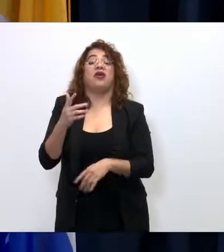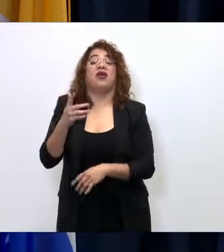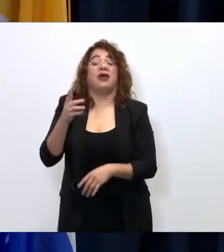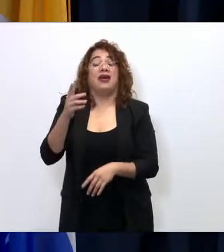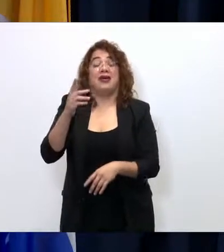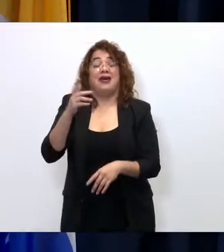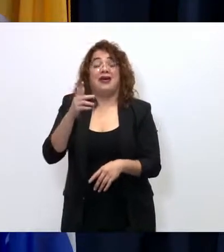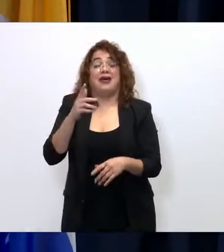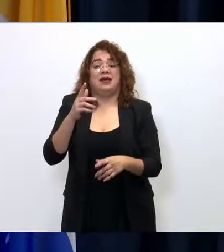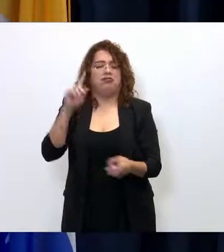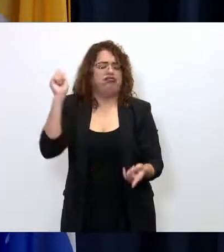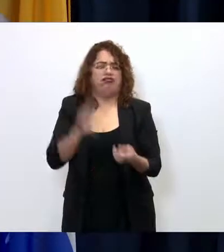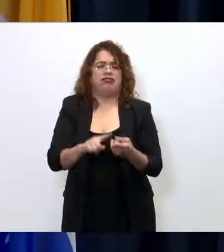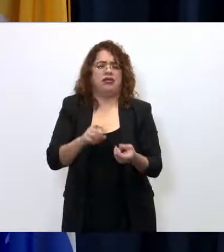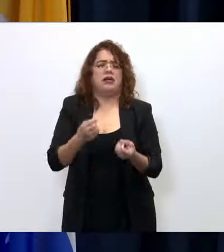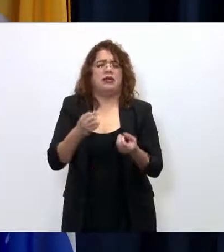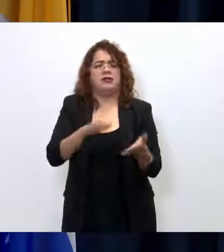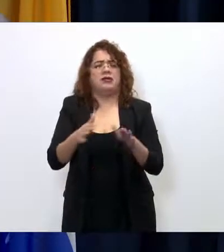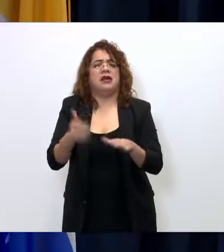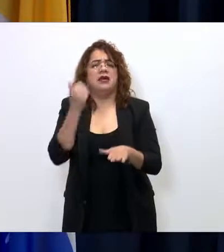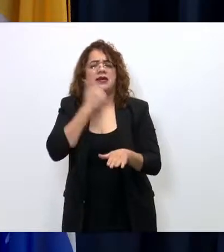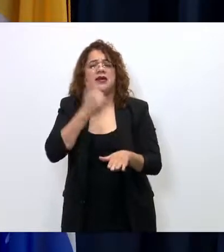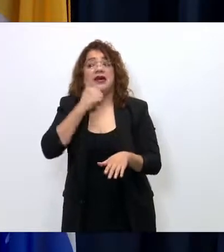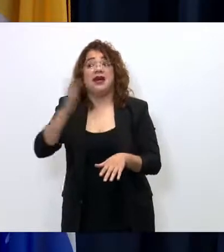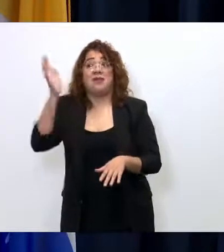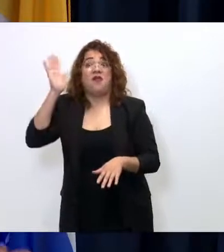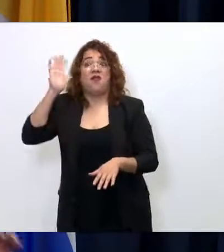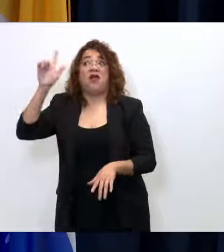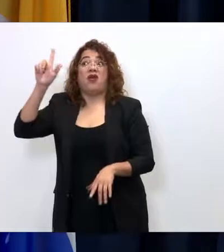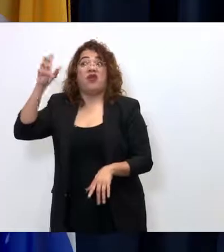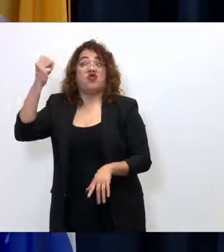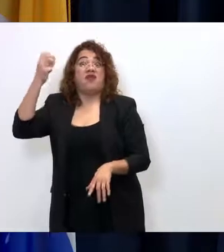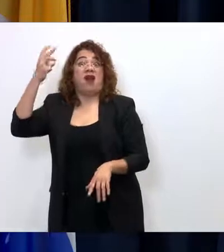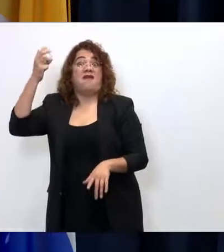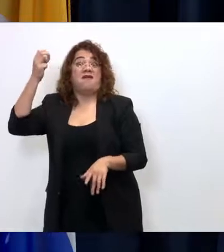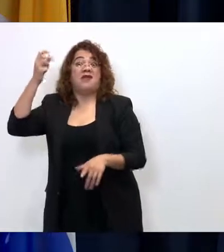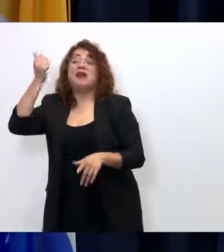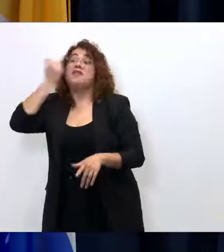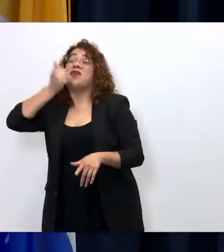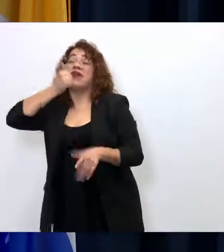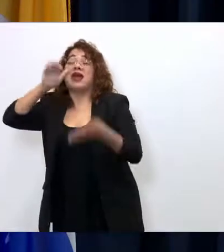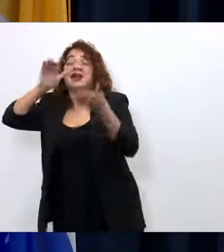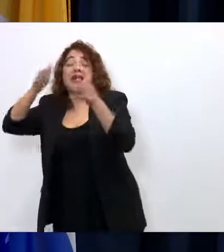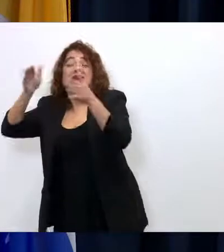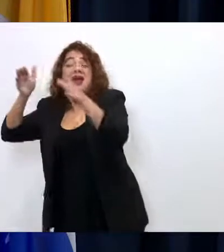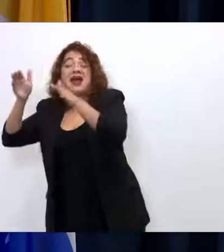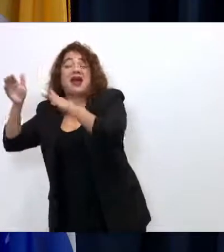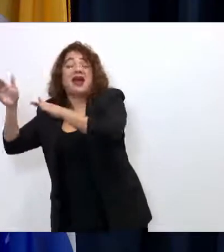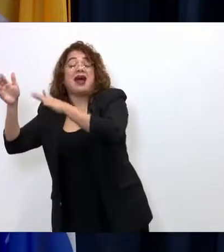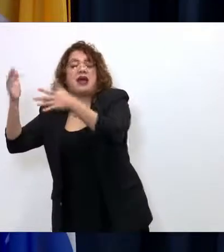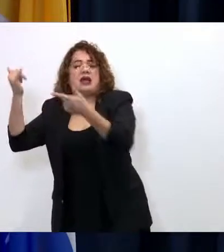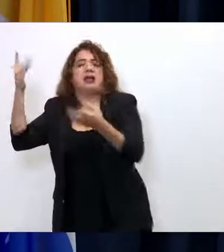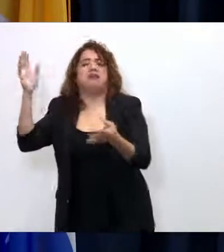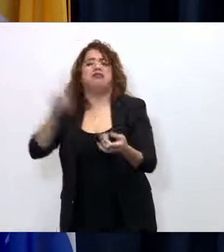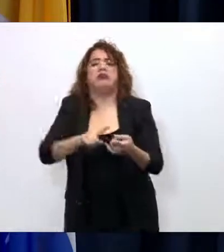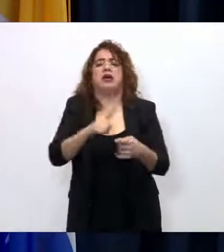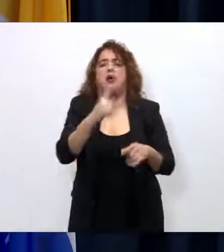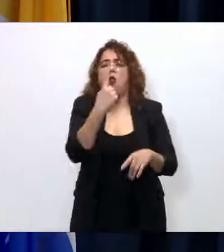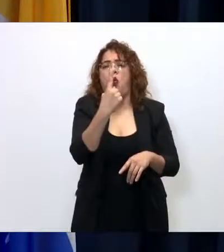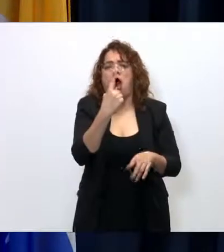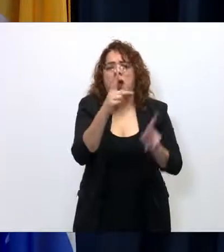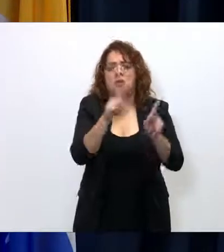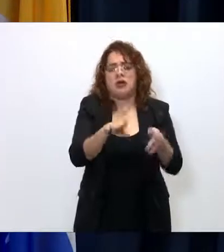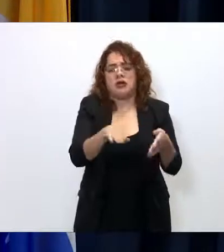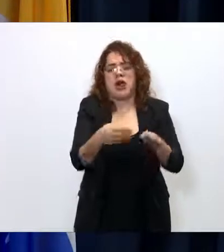alto del aumento de 12 muertes por día, ahora un promedio de menos de una muerte por día por